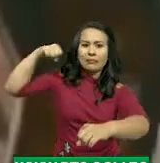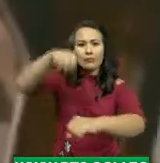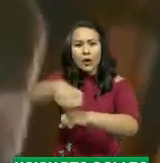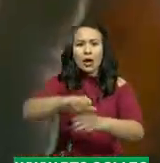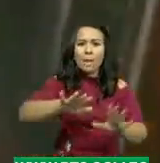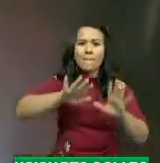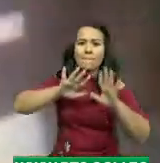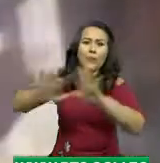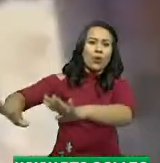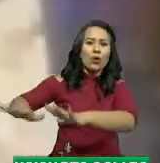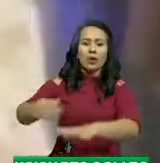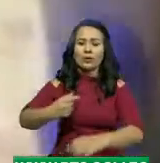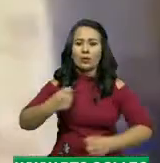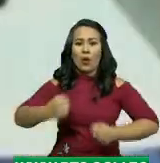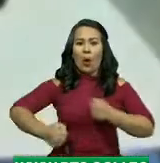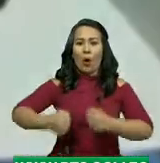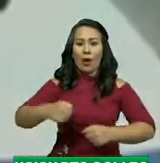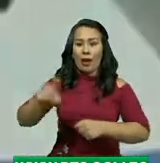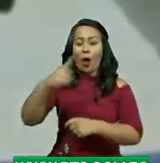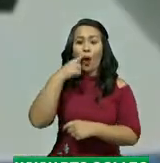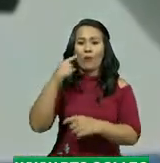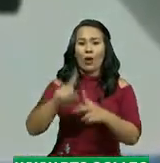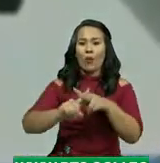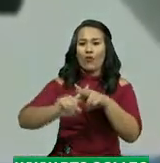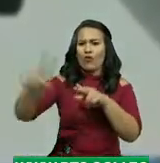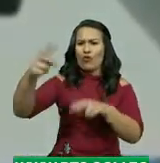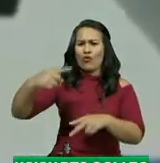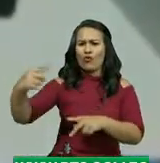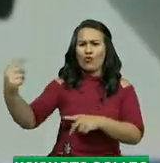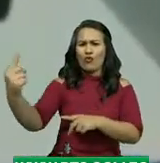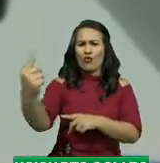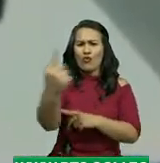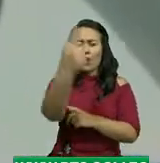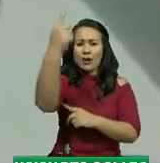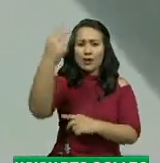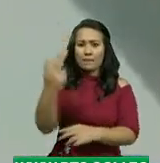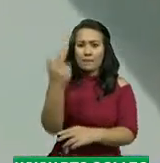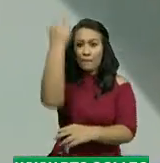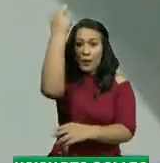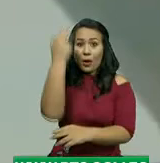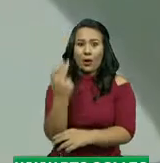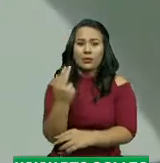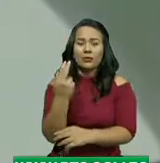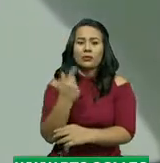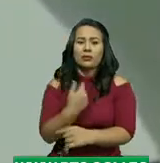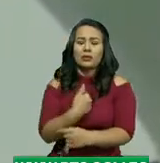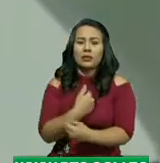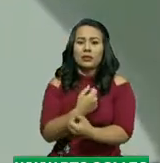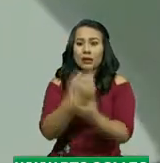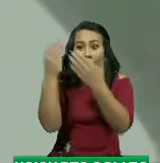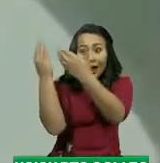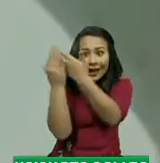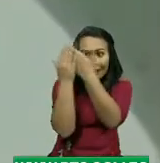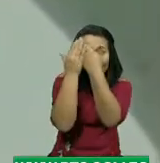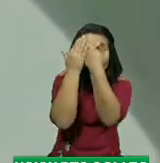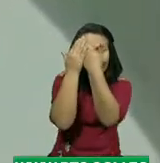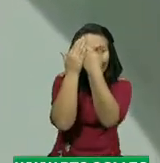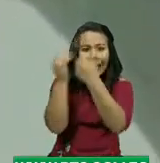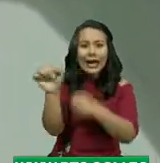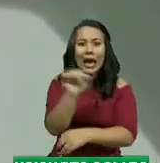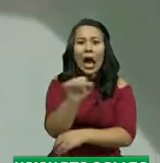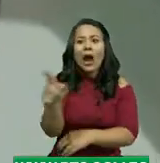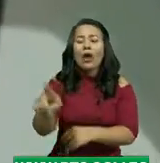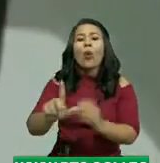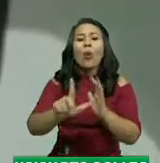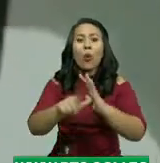empujé. El tipo sale corriendo, allá nos rastreó vuelta, otra vez la bala, esa pistola, y nosotros nos cubrimos sobre el carro, ¿no? Gracias a